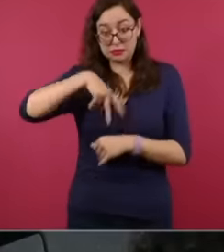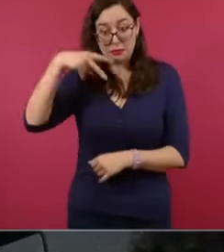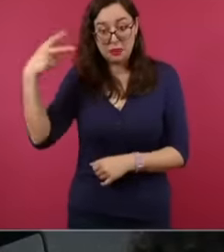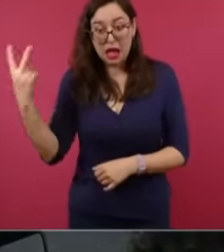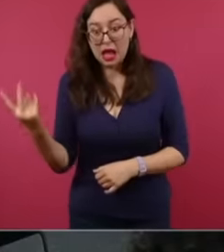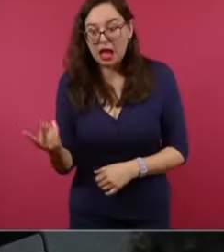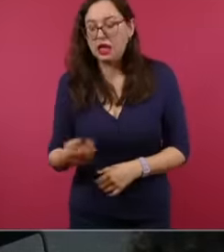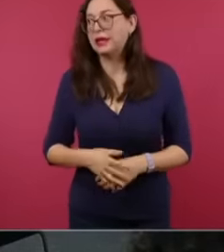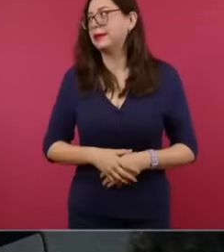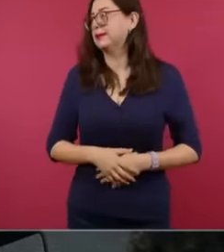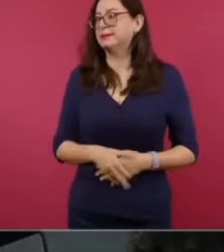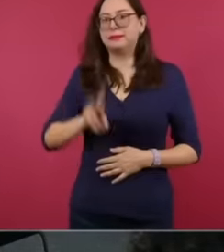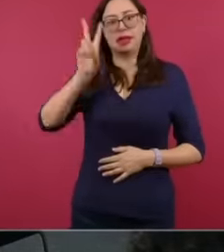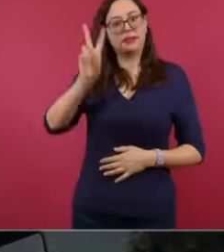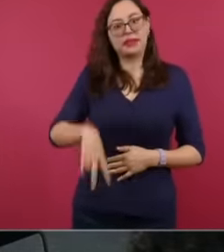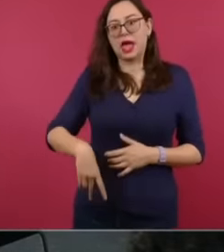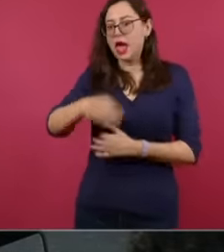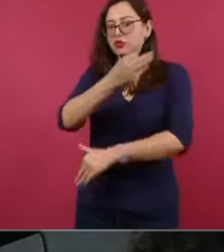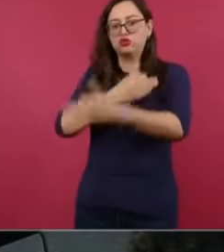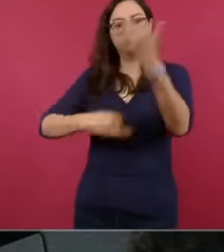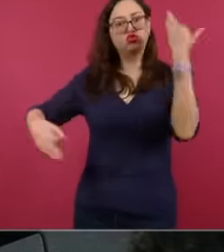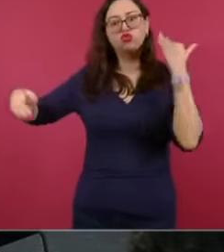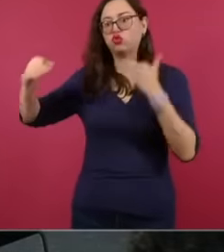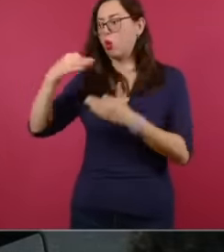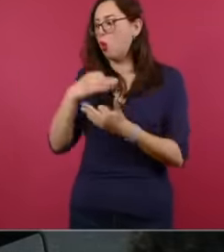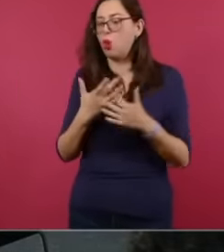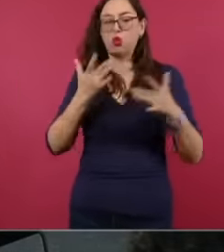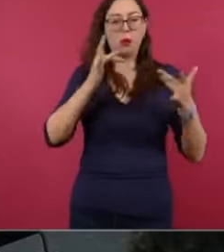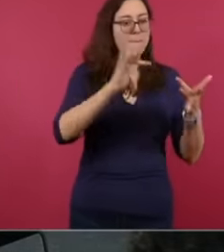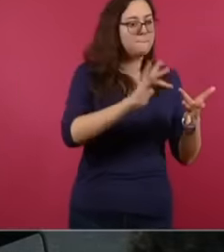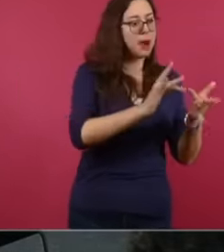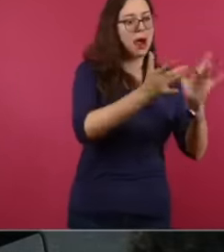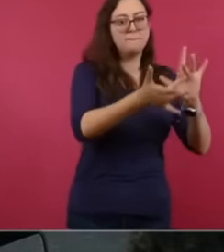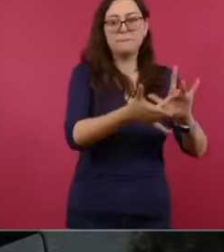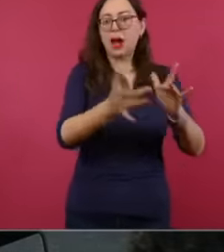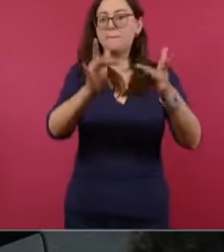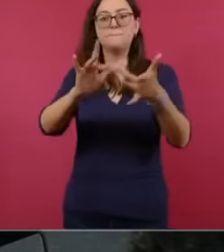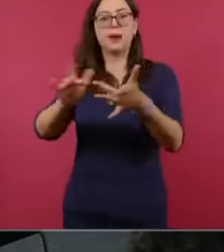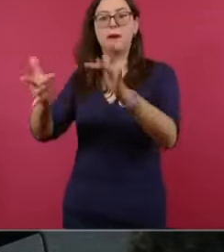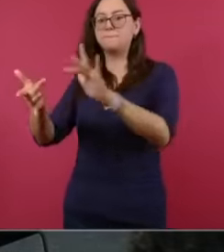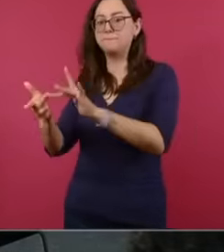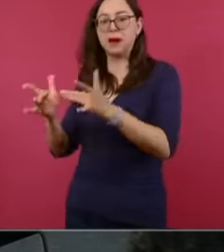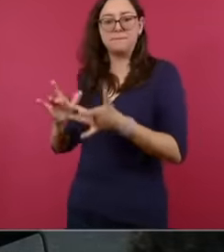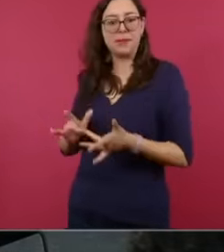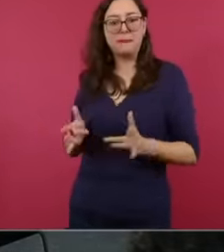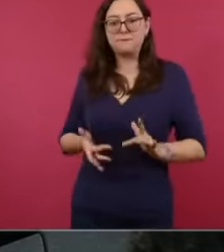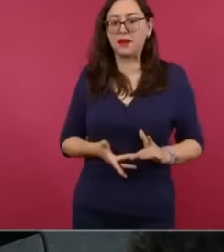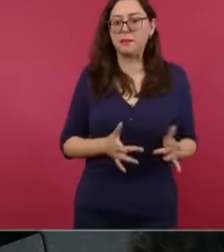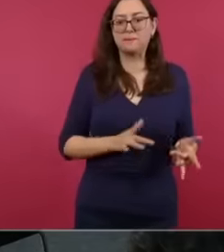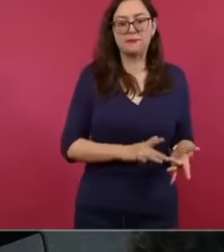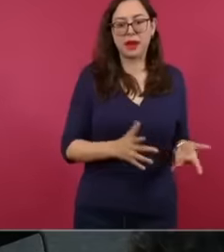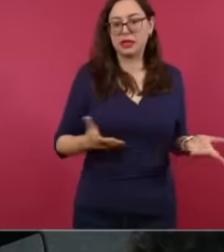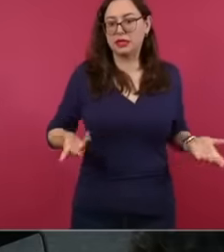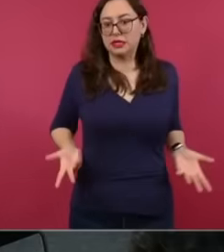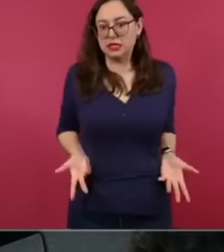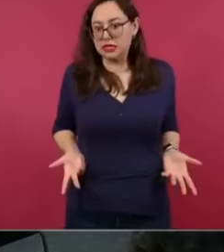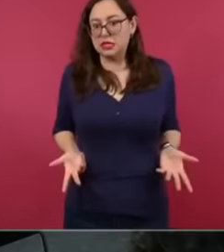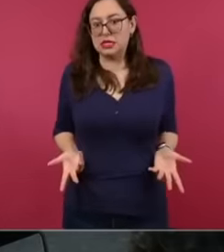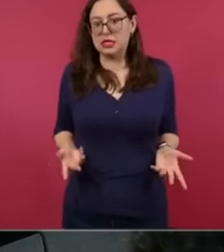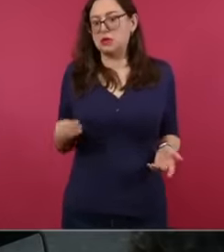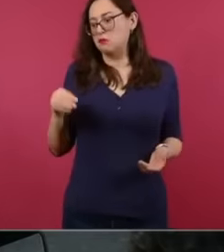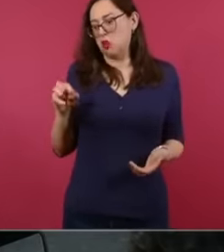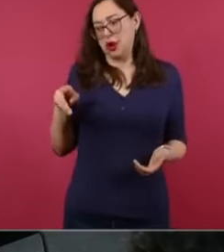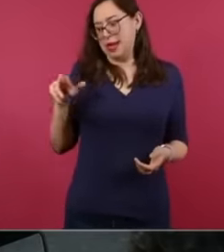una red, o sea, de verdad, una manzana podrida, como son los padrecistas, están pudriendo, bueno, yo no digo que sean santos los de Morena, obviamente,